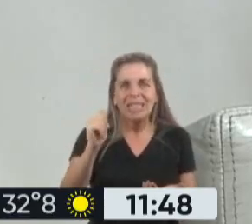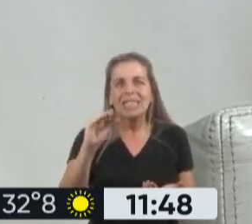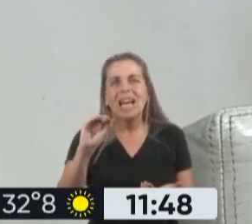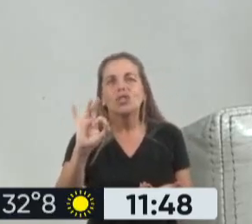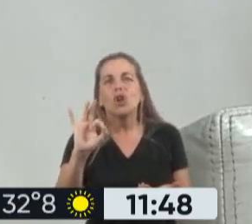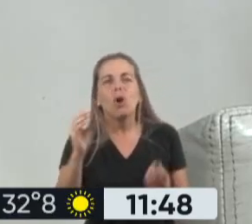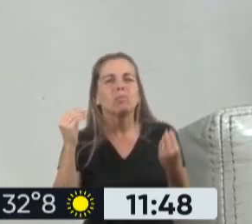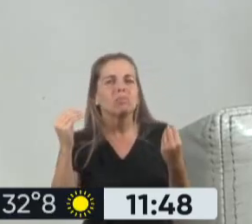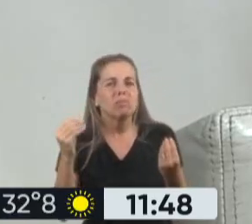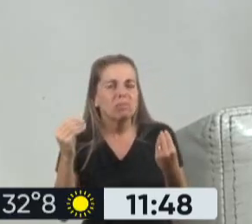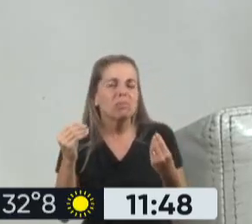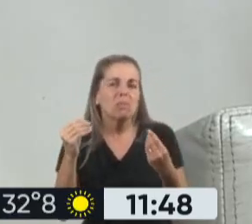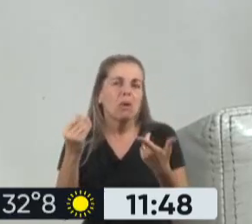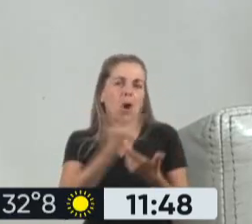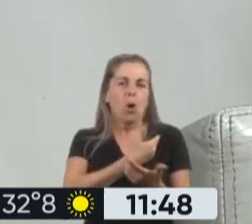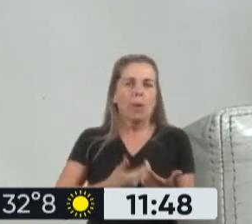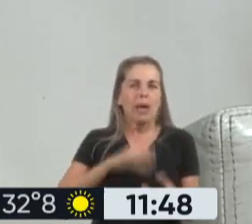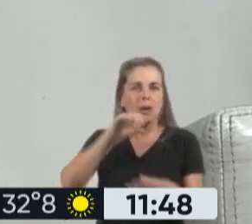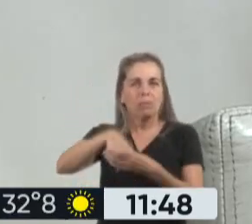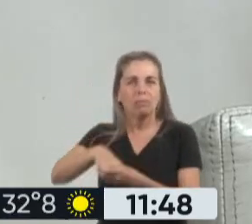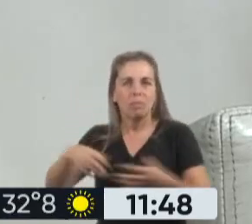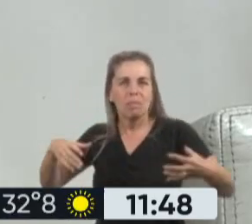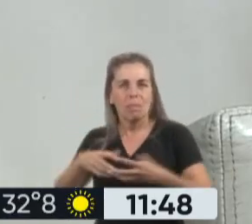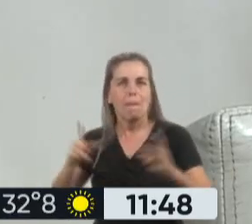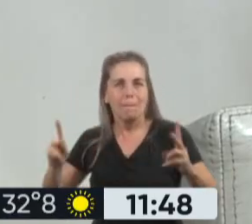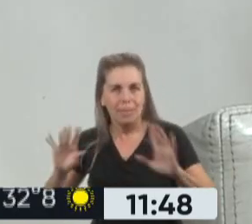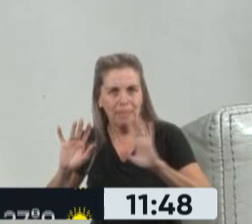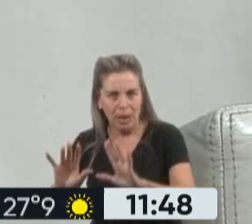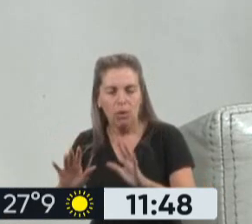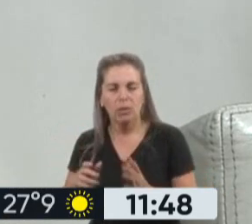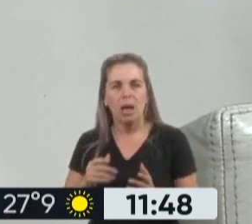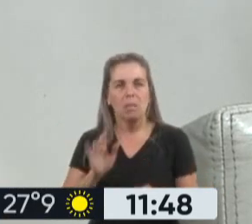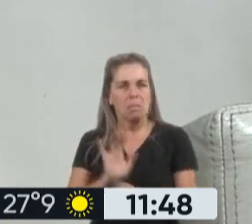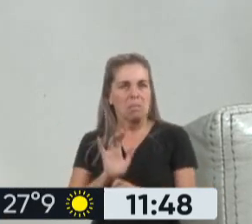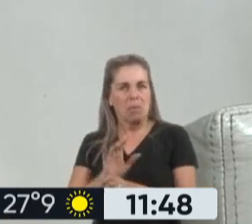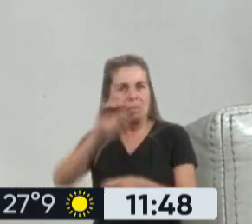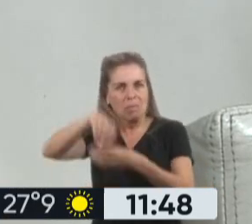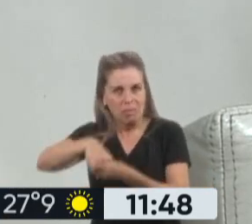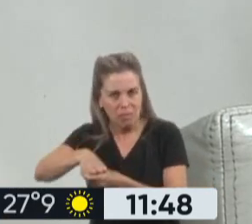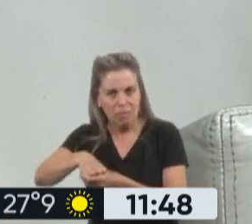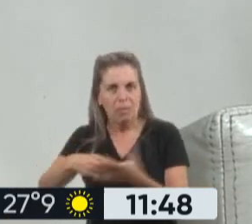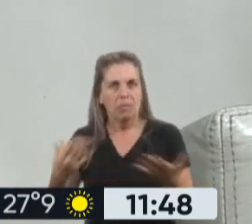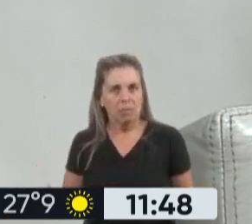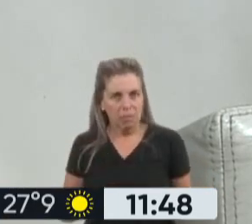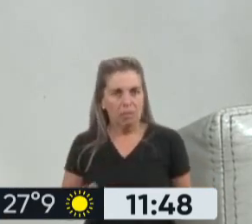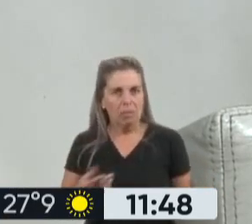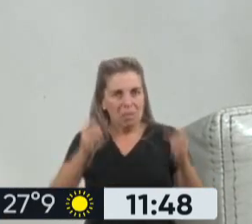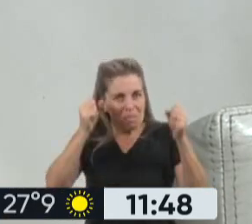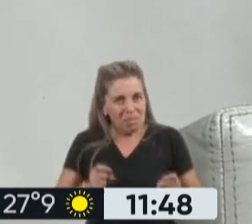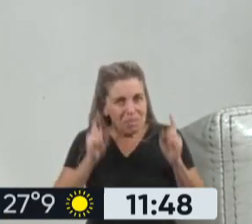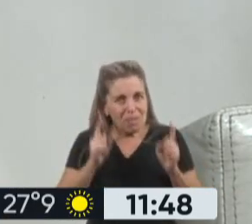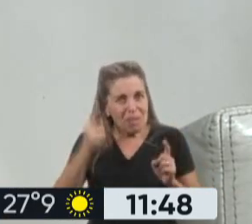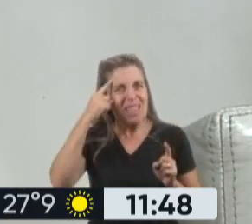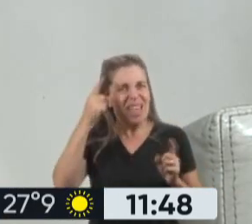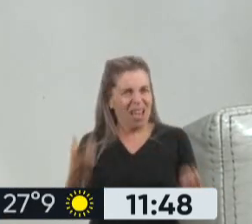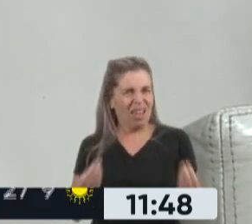la interna del PJ, más allá de la visita de Yoma acá o no, y lo que haya hablado con Franco, os digo, el gobierno sostiene esa idea, todavía nosotros